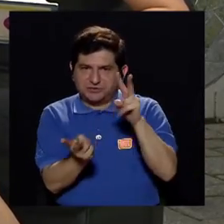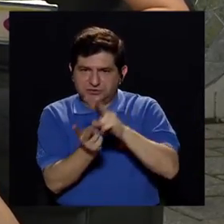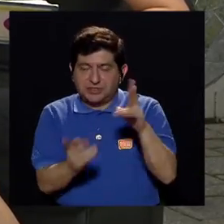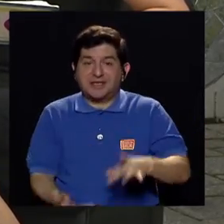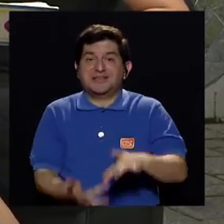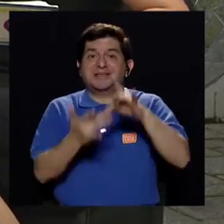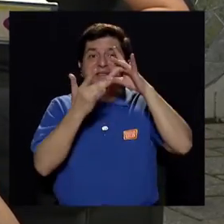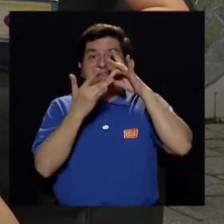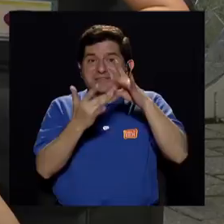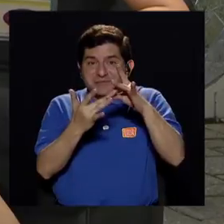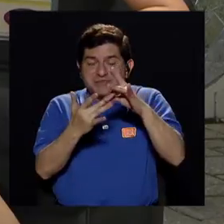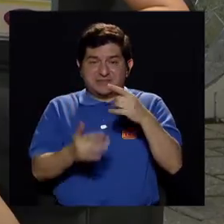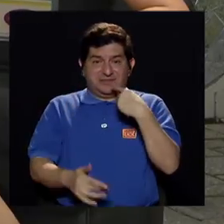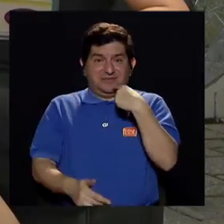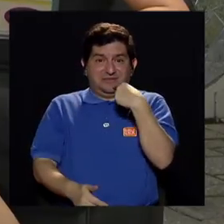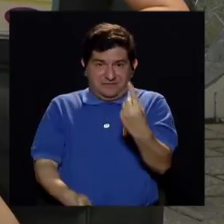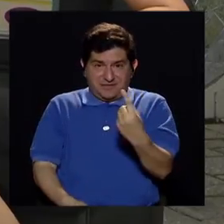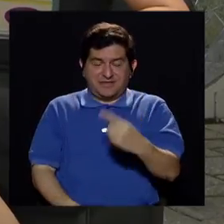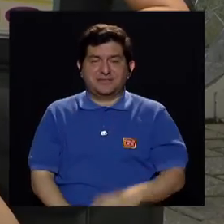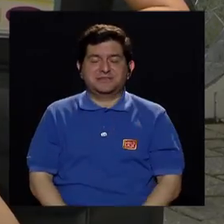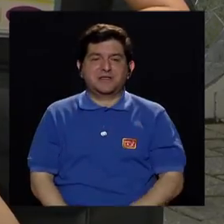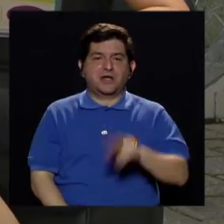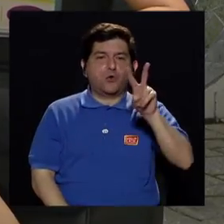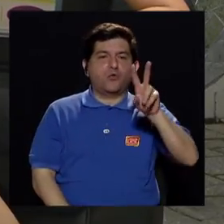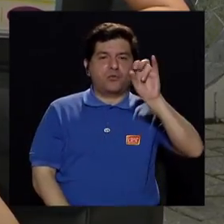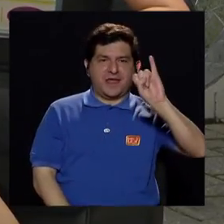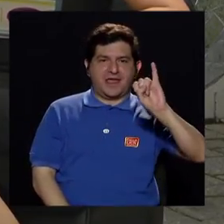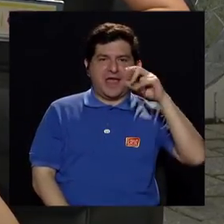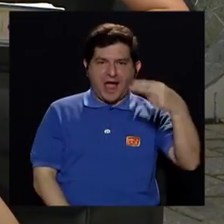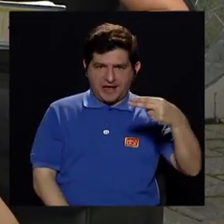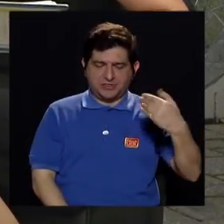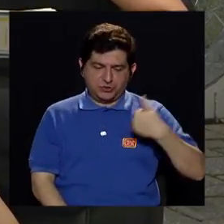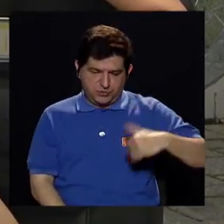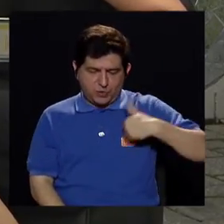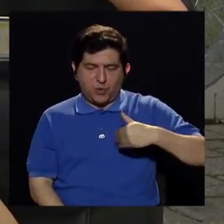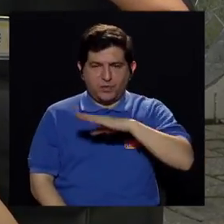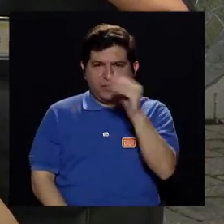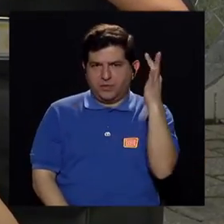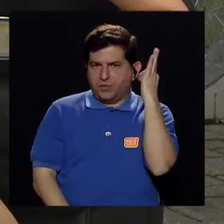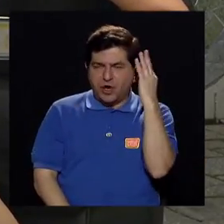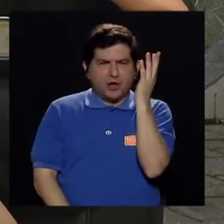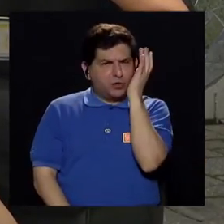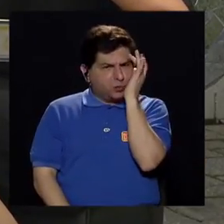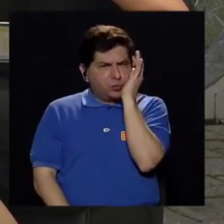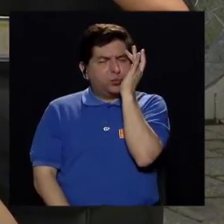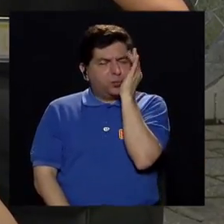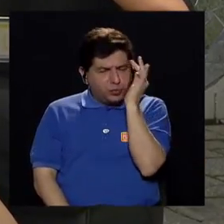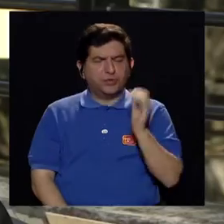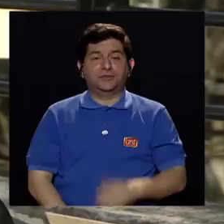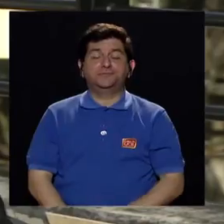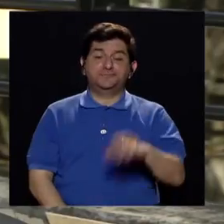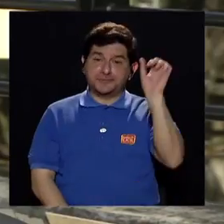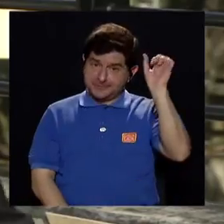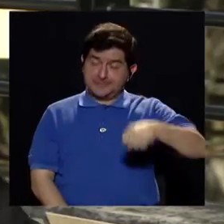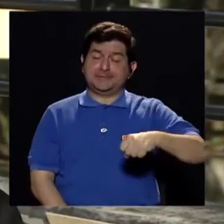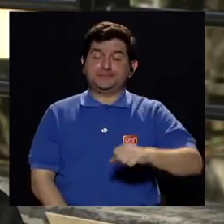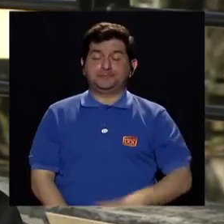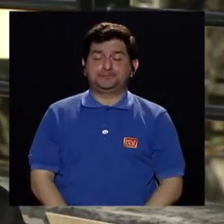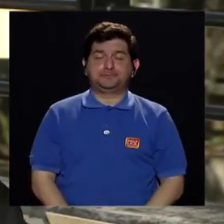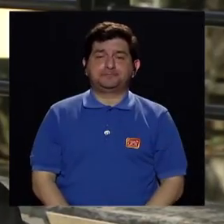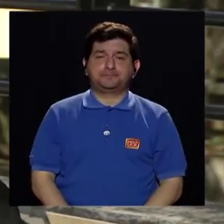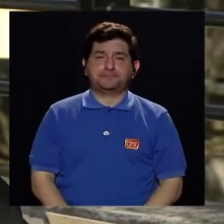especial el que mencioné, que el VIH, tanto en hombres como en mujeres, es preocupante. Sí, estamos hablando de más